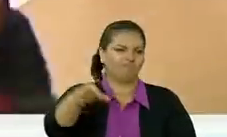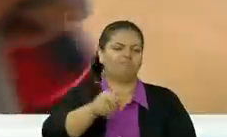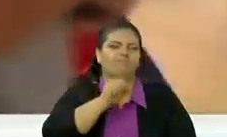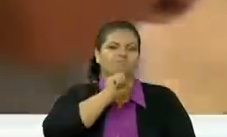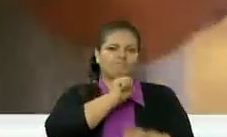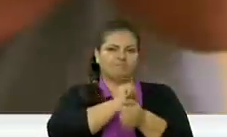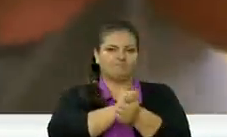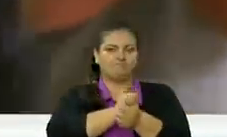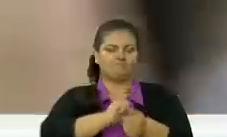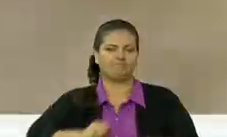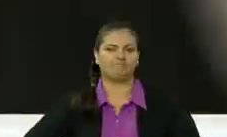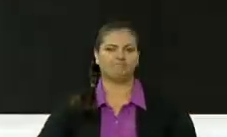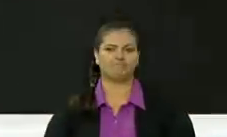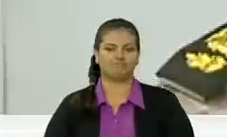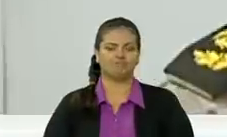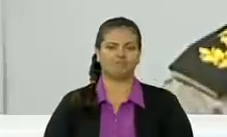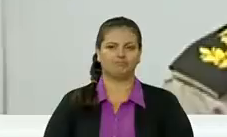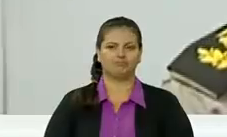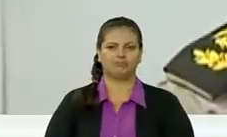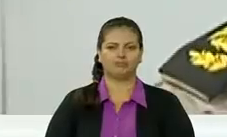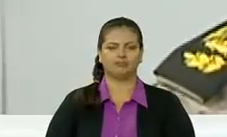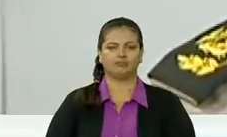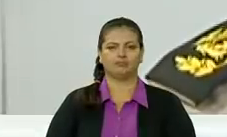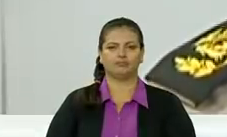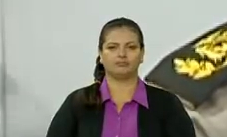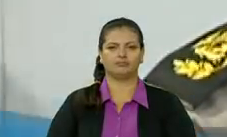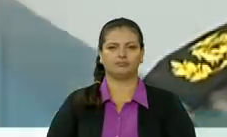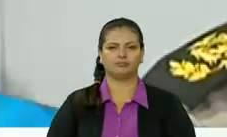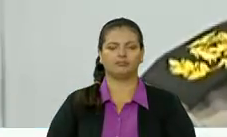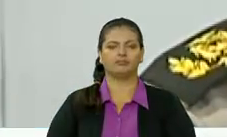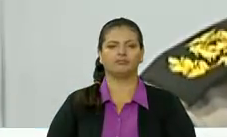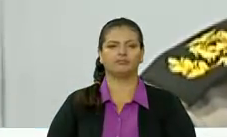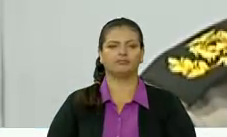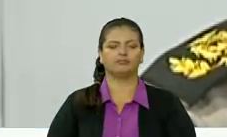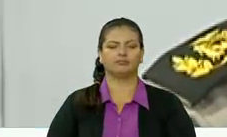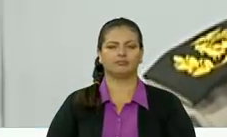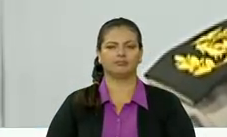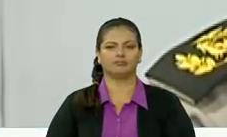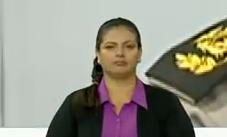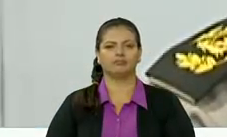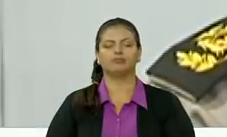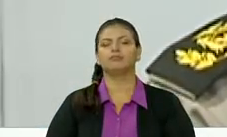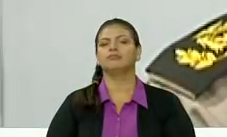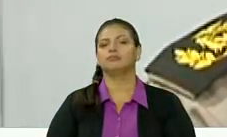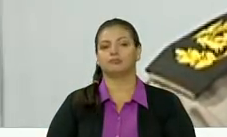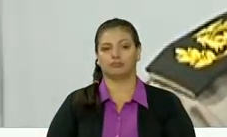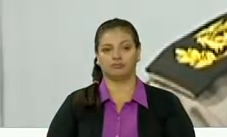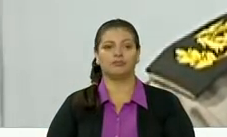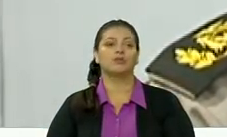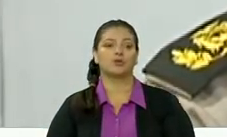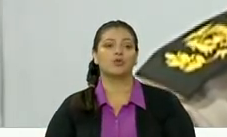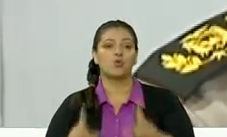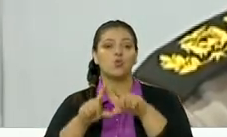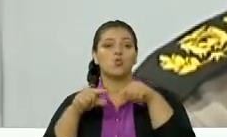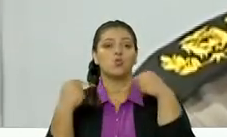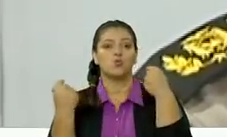a indagaciones. Este caso se trata de la neutralización de una banda organizada de